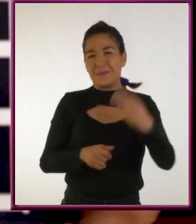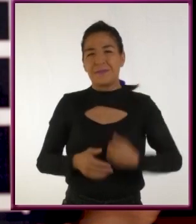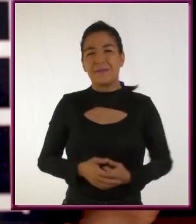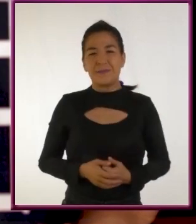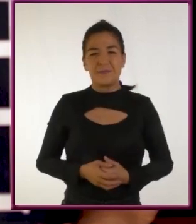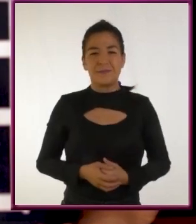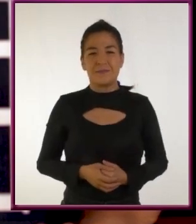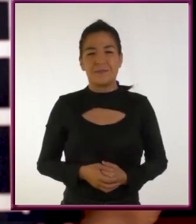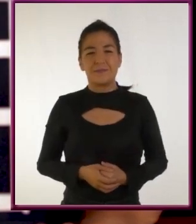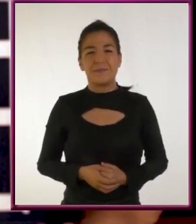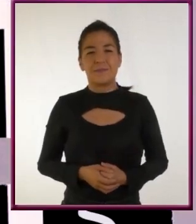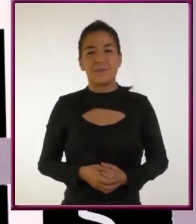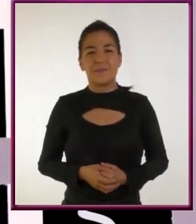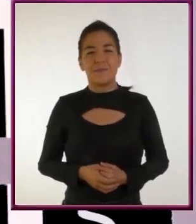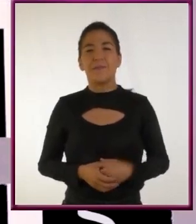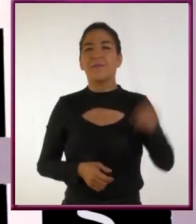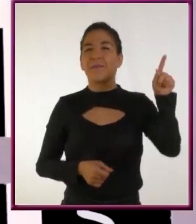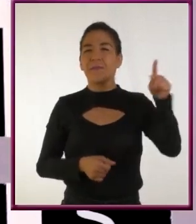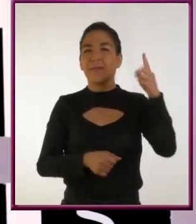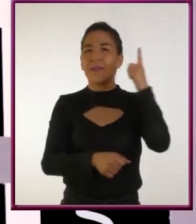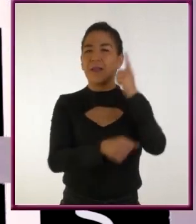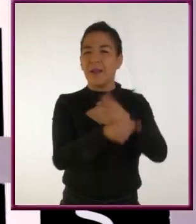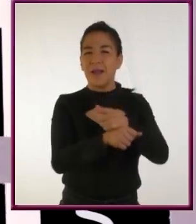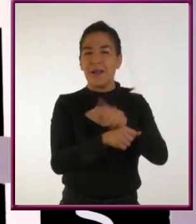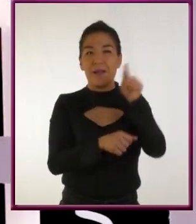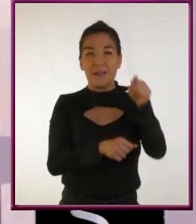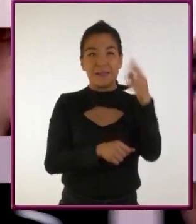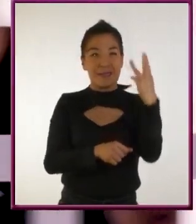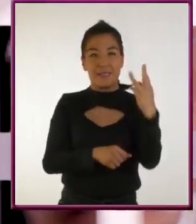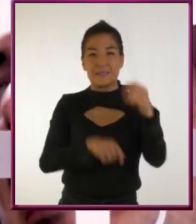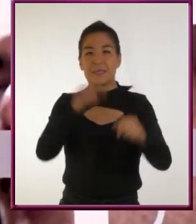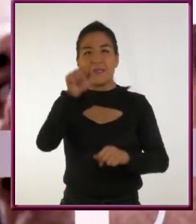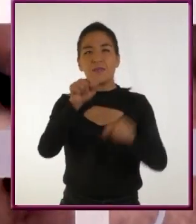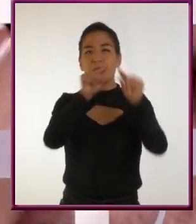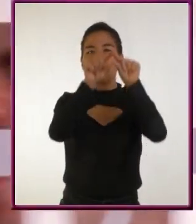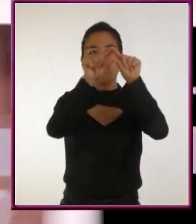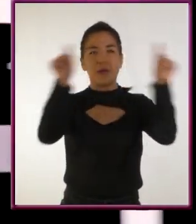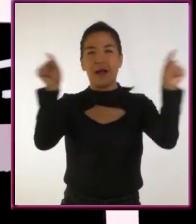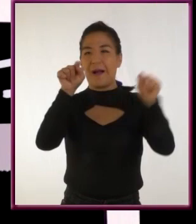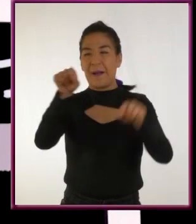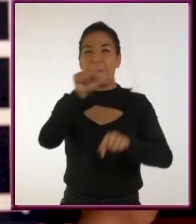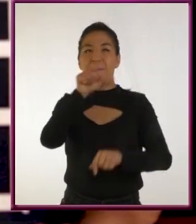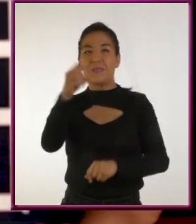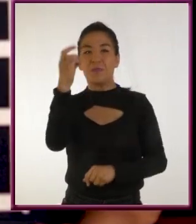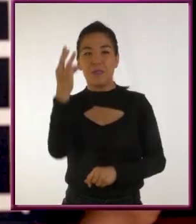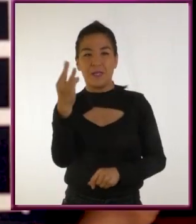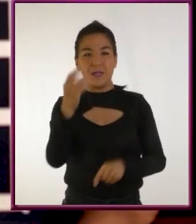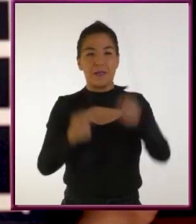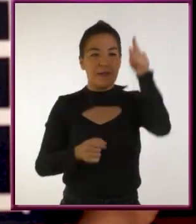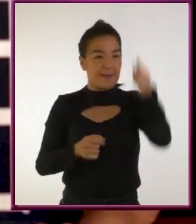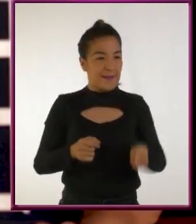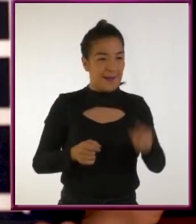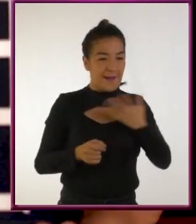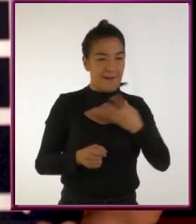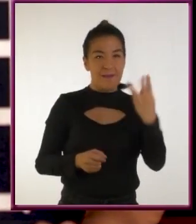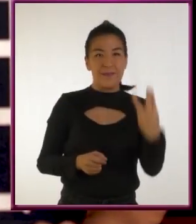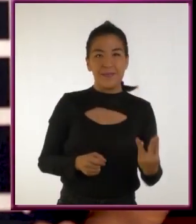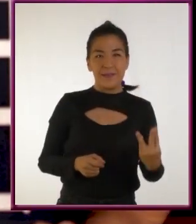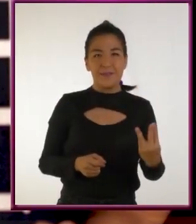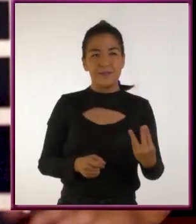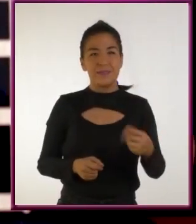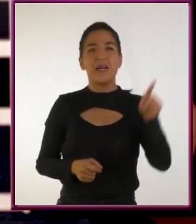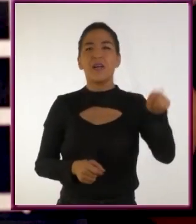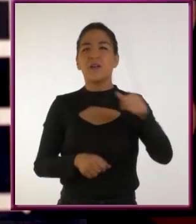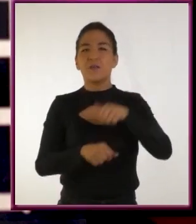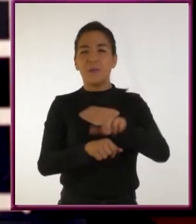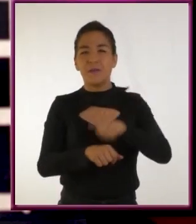3. Ese 3, Ajá, nos damos cuenta que porque aquí hay un 3 en esta fila y aquí hay un 3 en esta